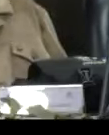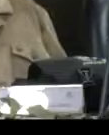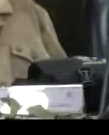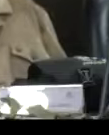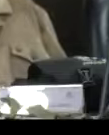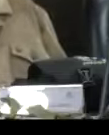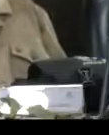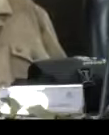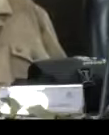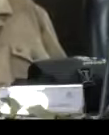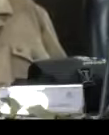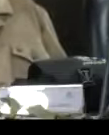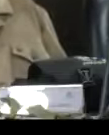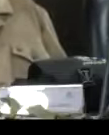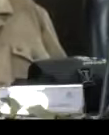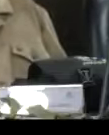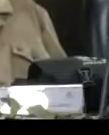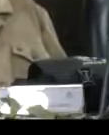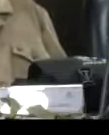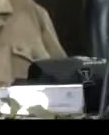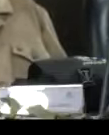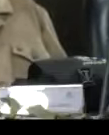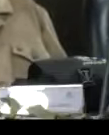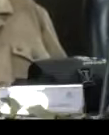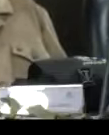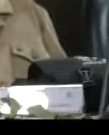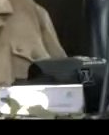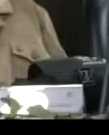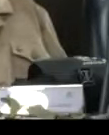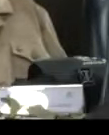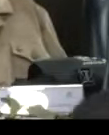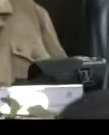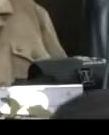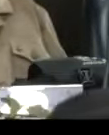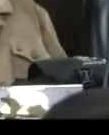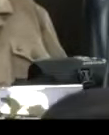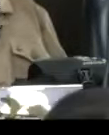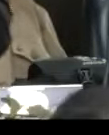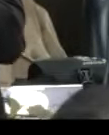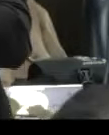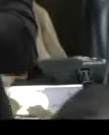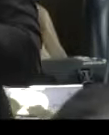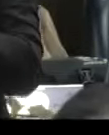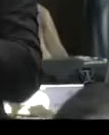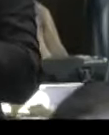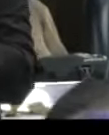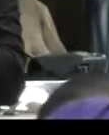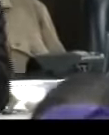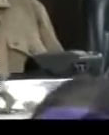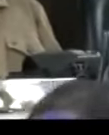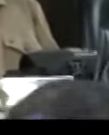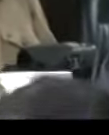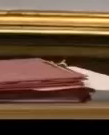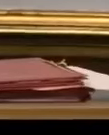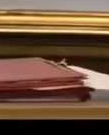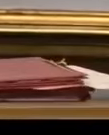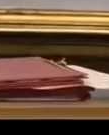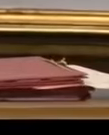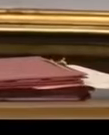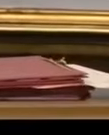revolucionario que está vinculado a la democracia, a la igualdad, a la justicia. Es todo, ciudadano presidente, colegas parlamentarios.